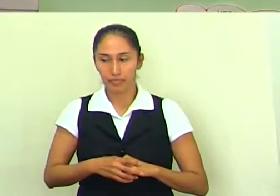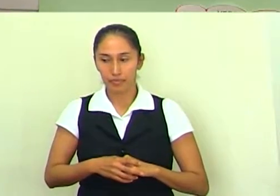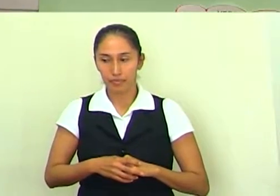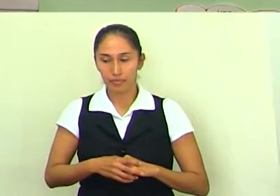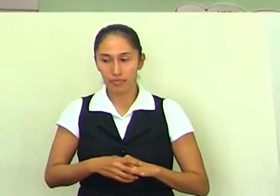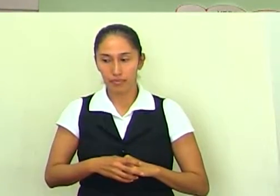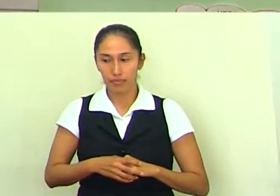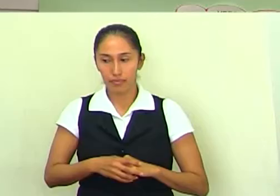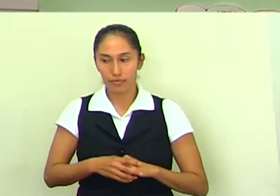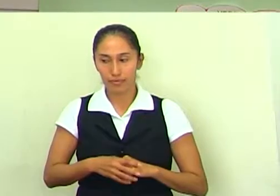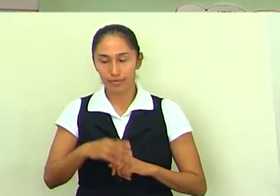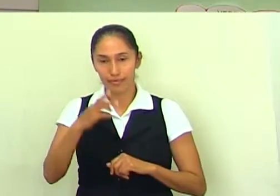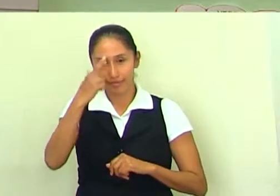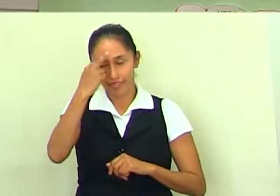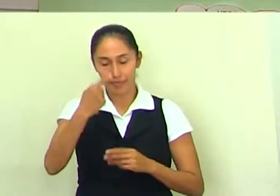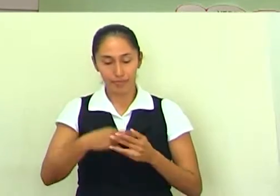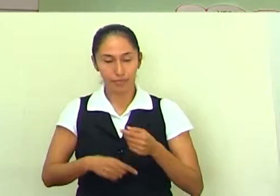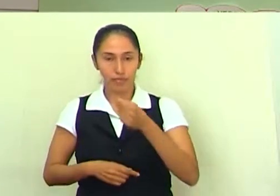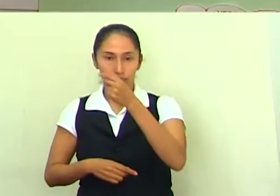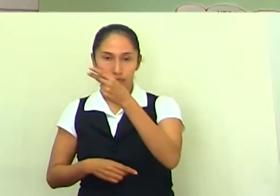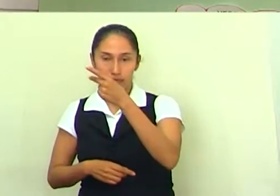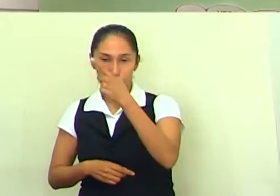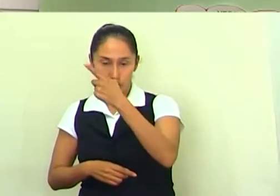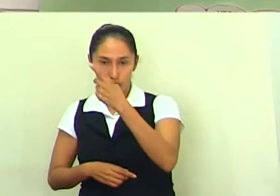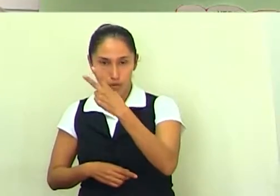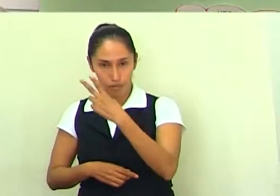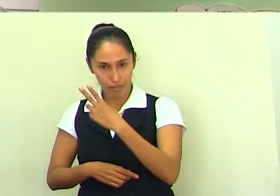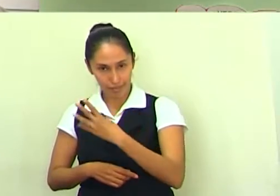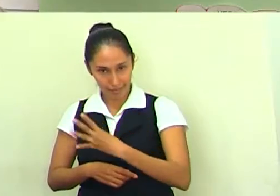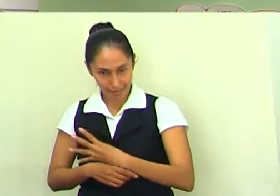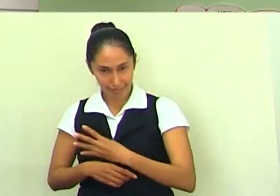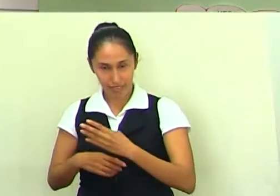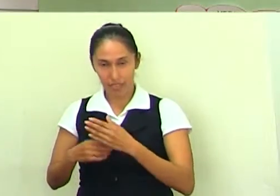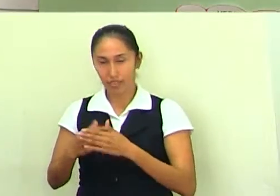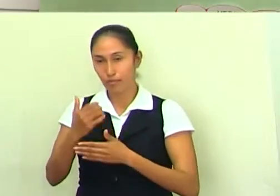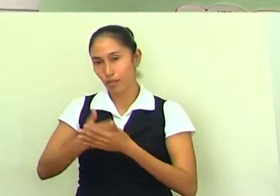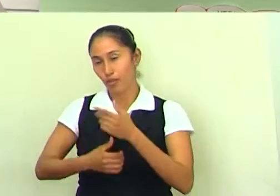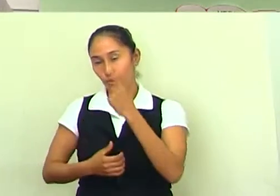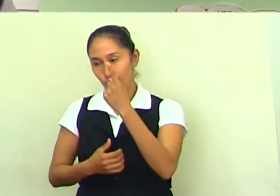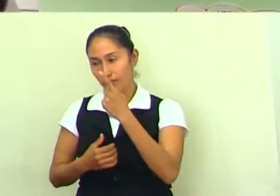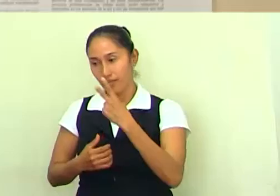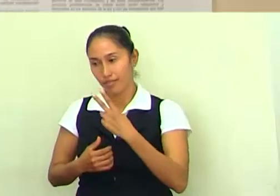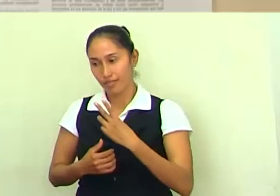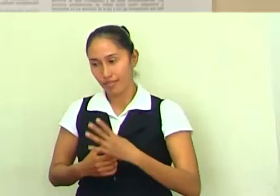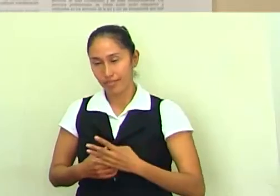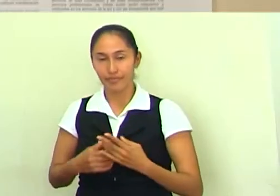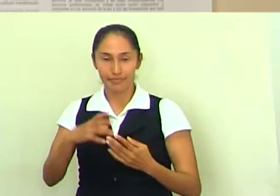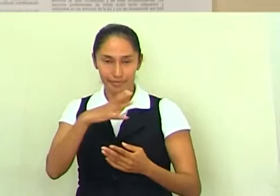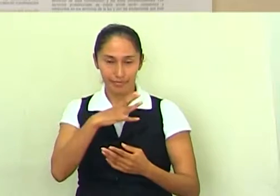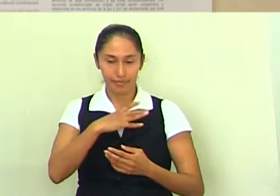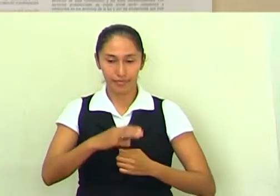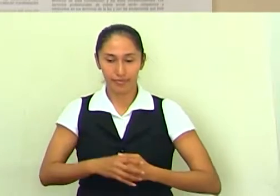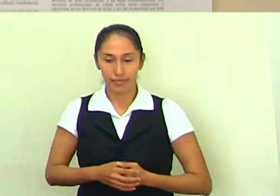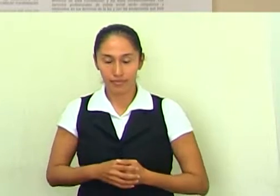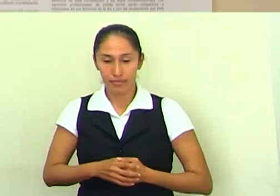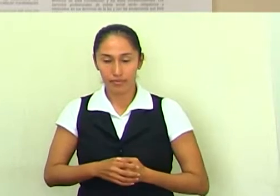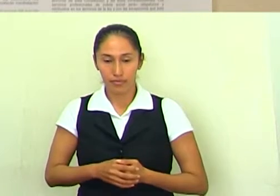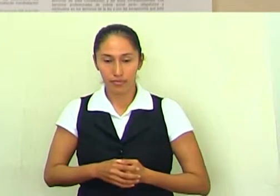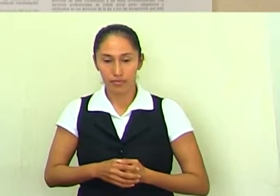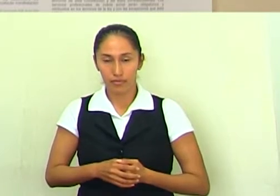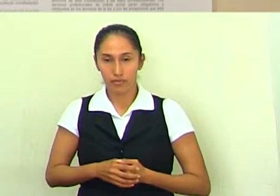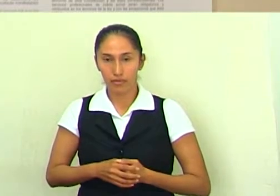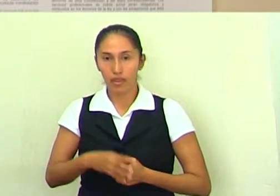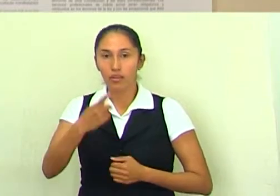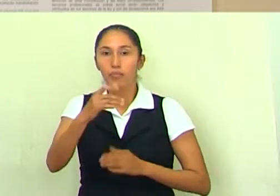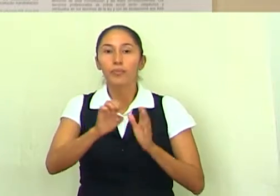los articulados, que seguramente si recuerdas, cuando vistes el reglamento en el primer grado